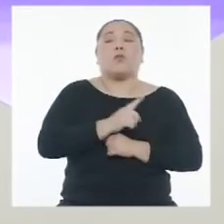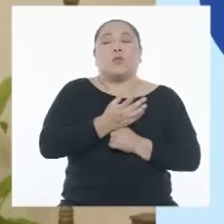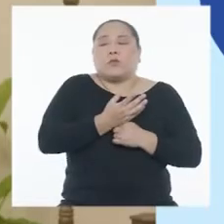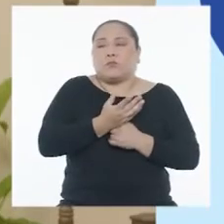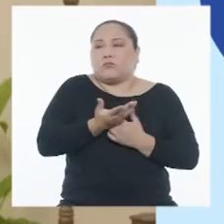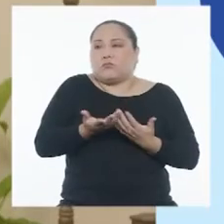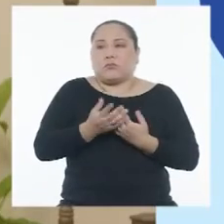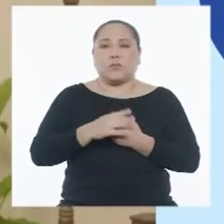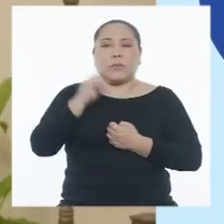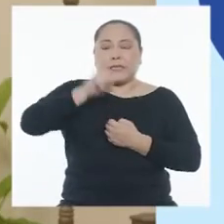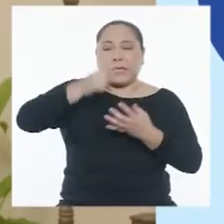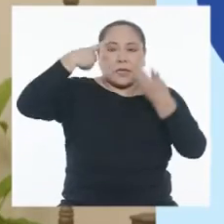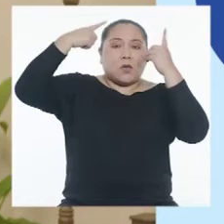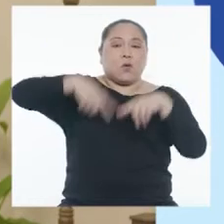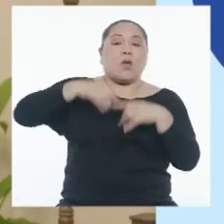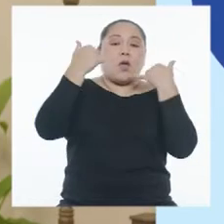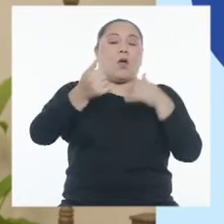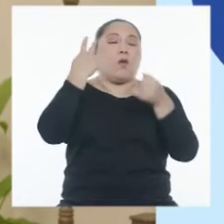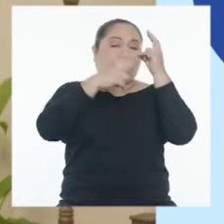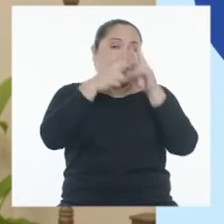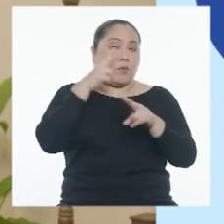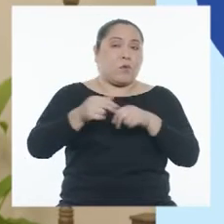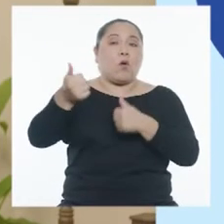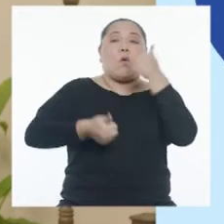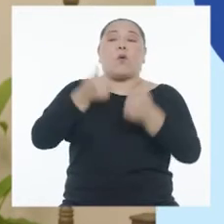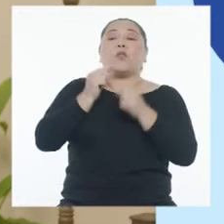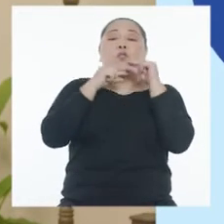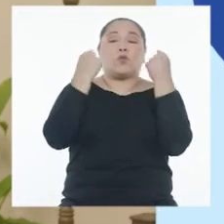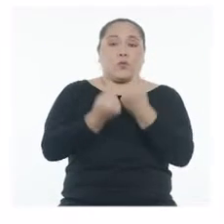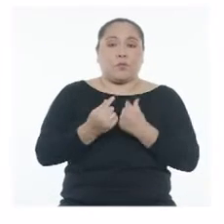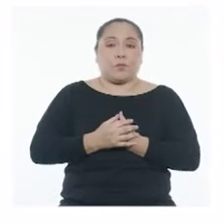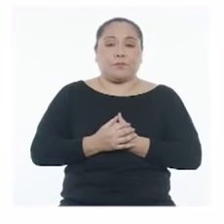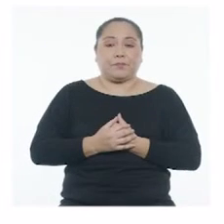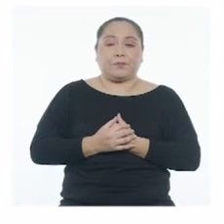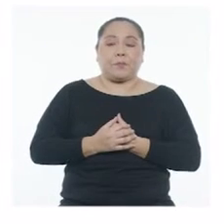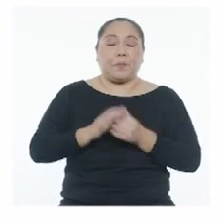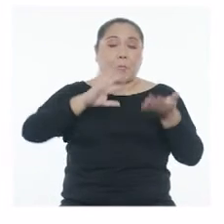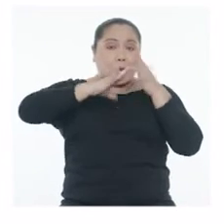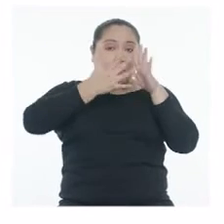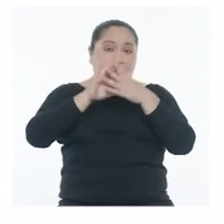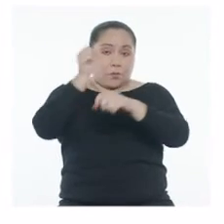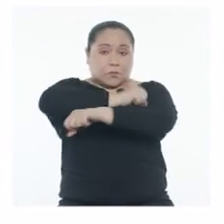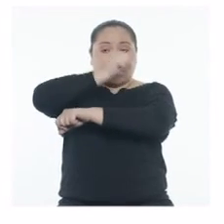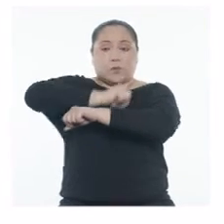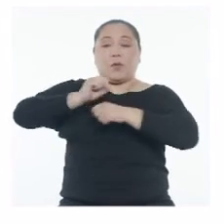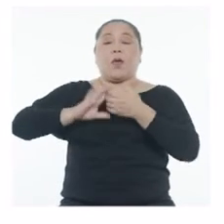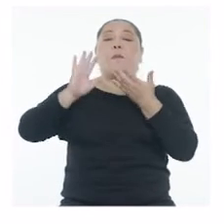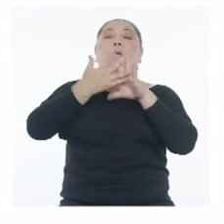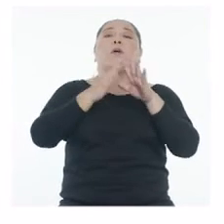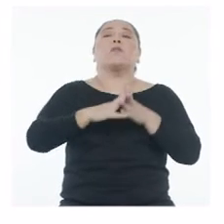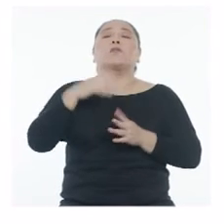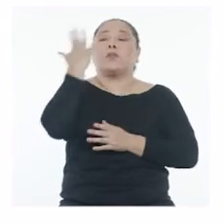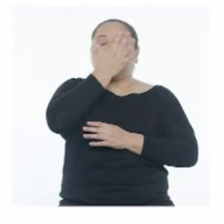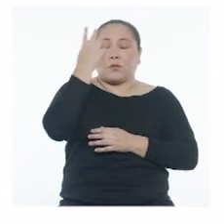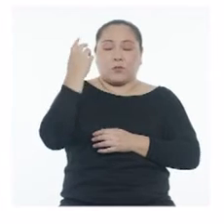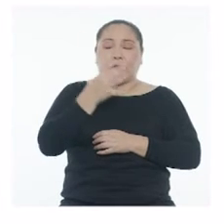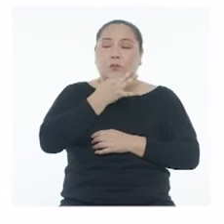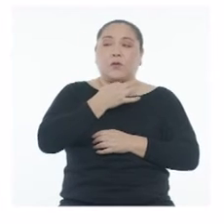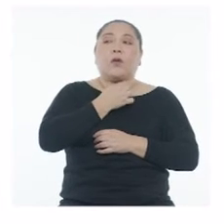pero difícil. De acuerdo. Ahora veamos cuáles son estos grupos. pueblos indígenas, población